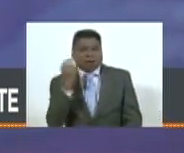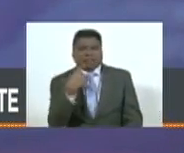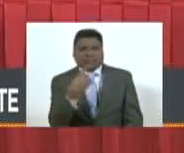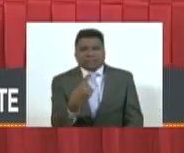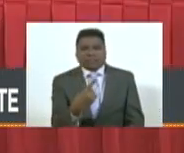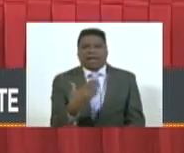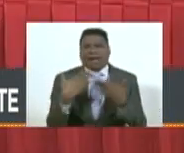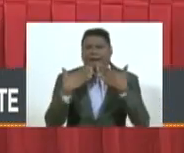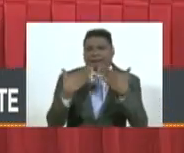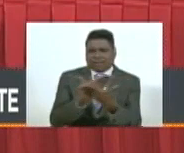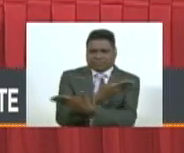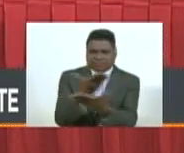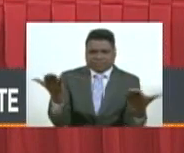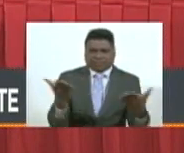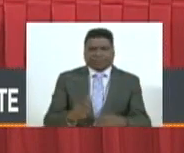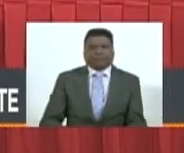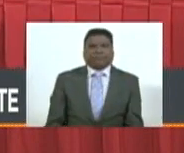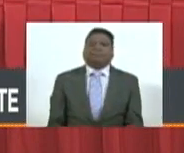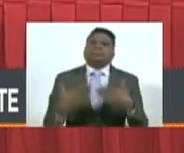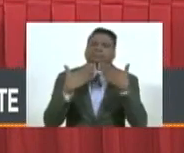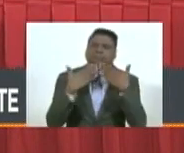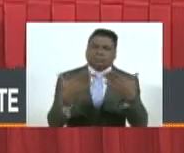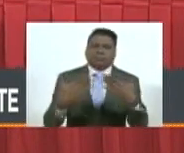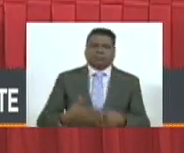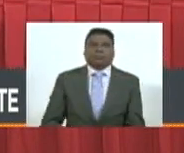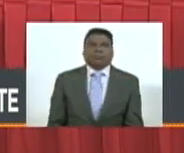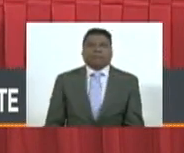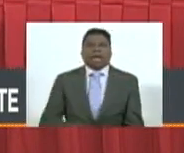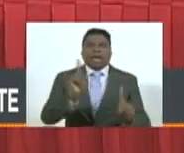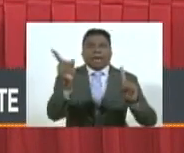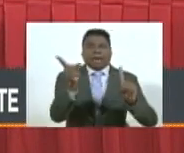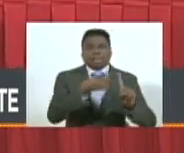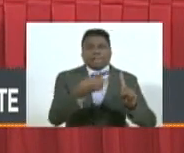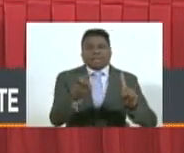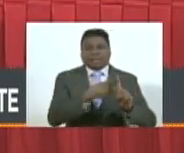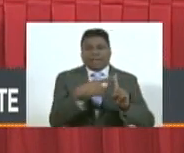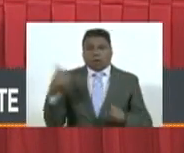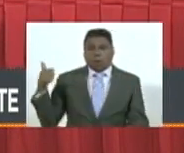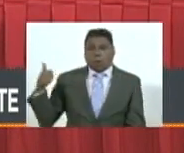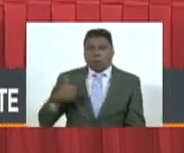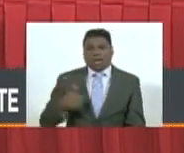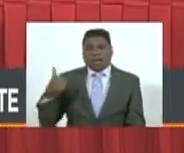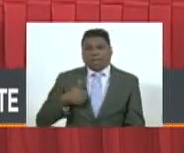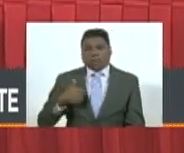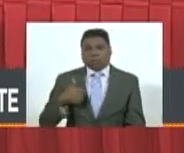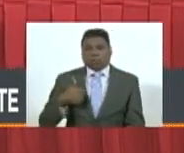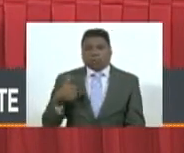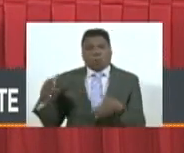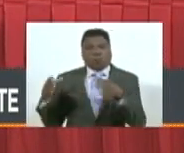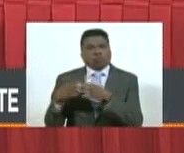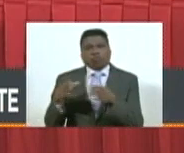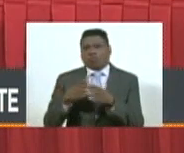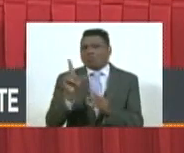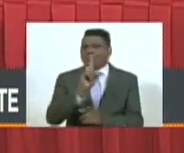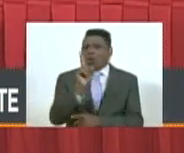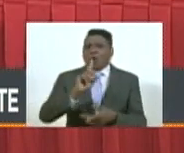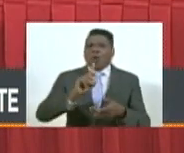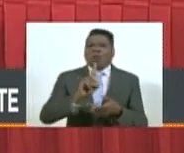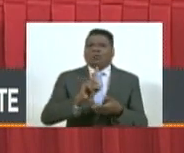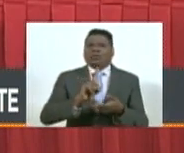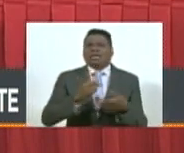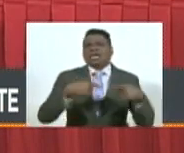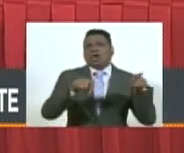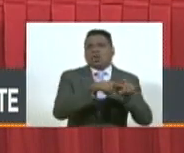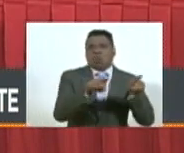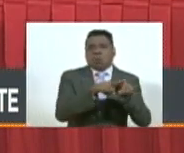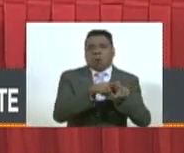Gracias. Gracias, ¿no? En primer lugar, la cúpula de la MUC no es el país. Y